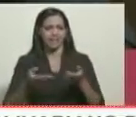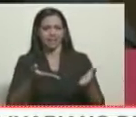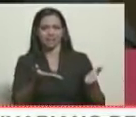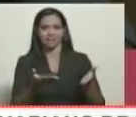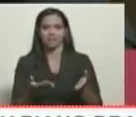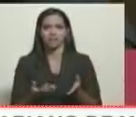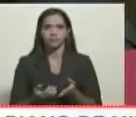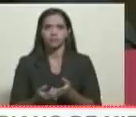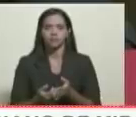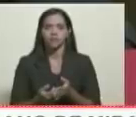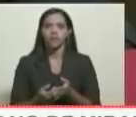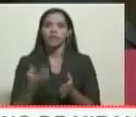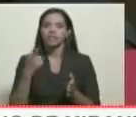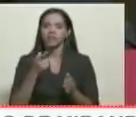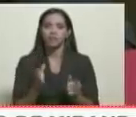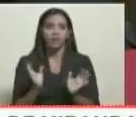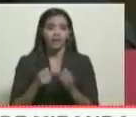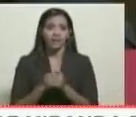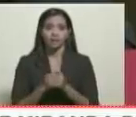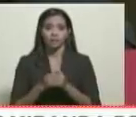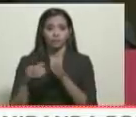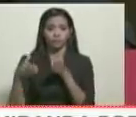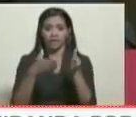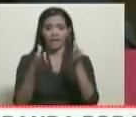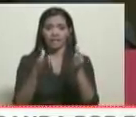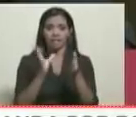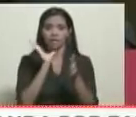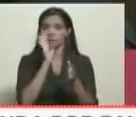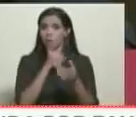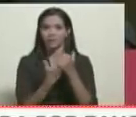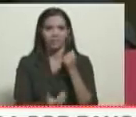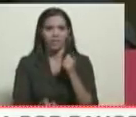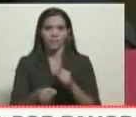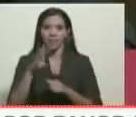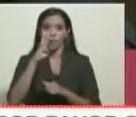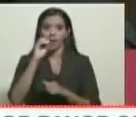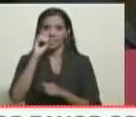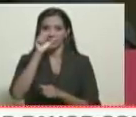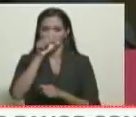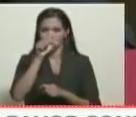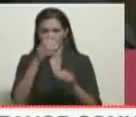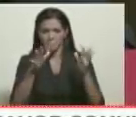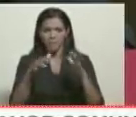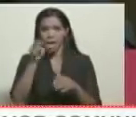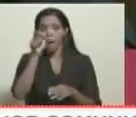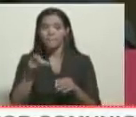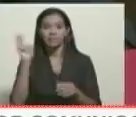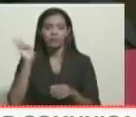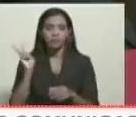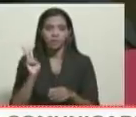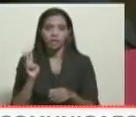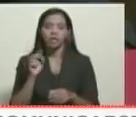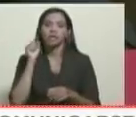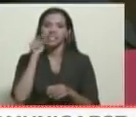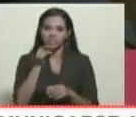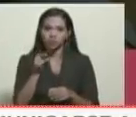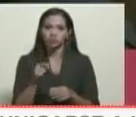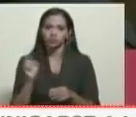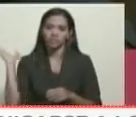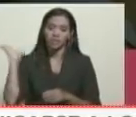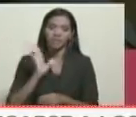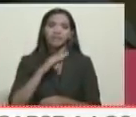fue un callejón sin salida para 40 y pico de venezolanos que como autor intelectual llevaste a la